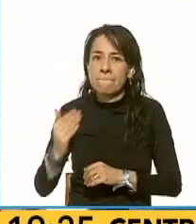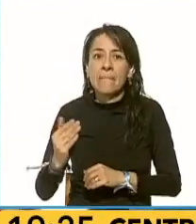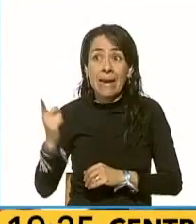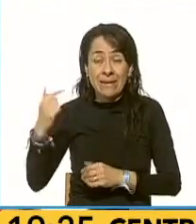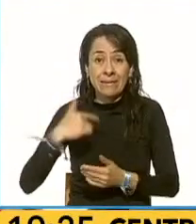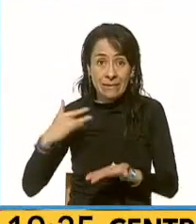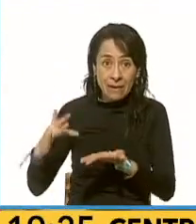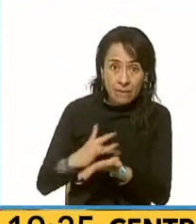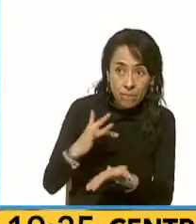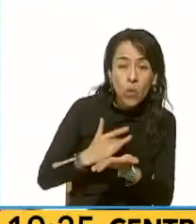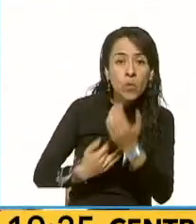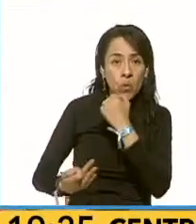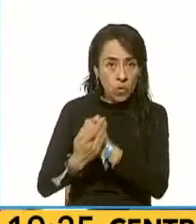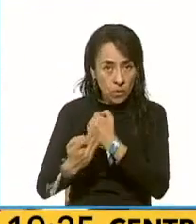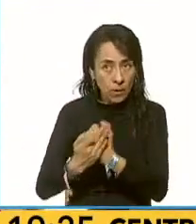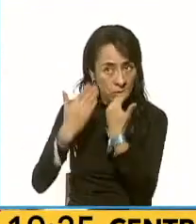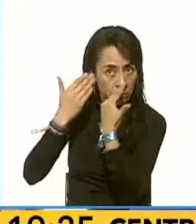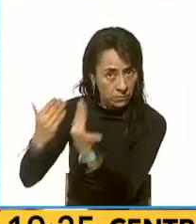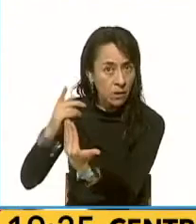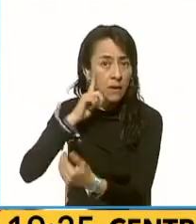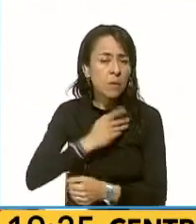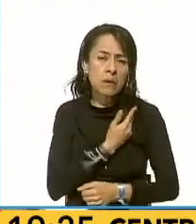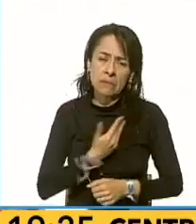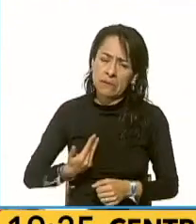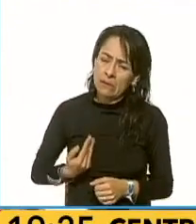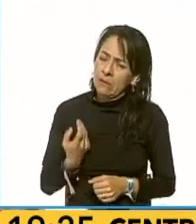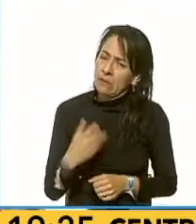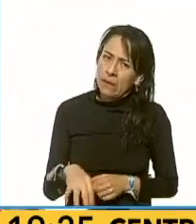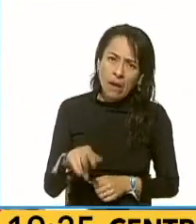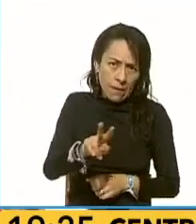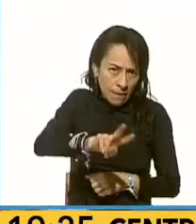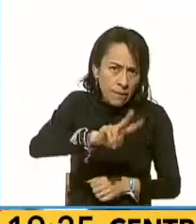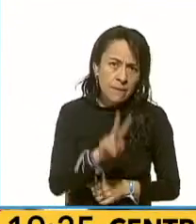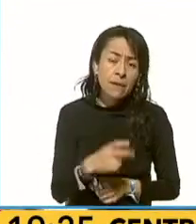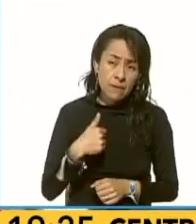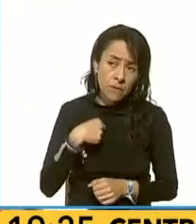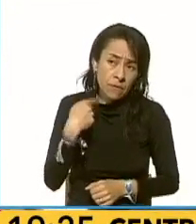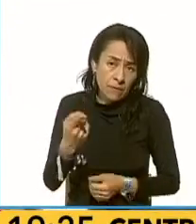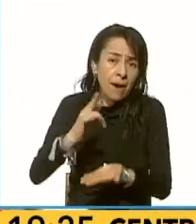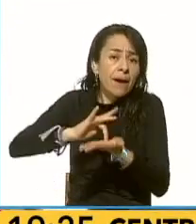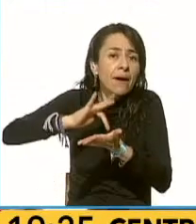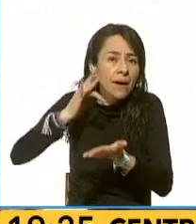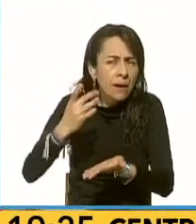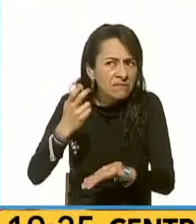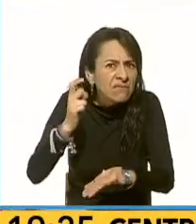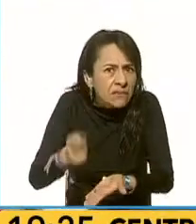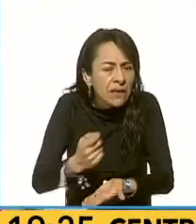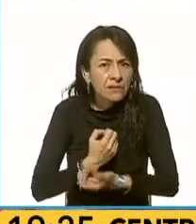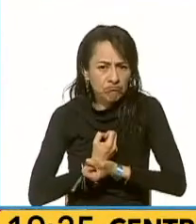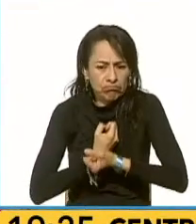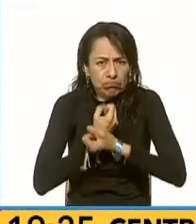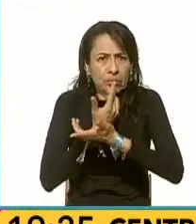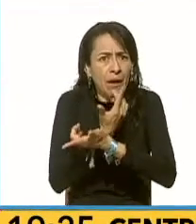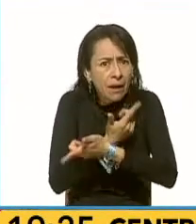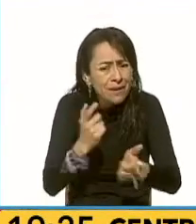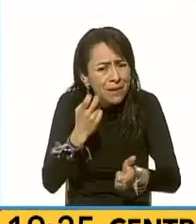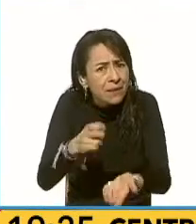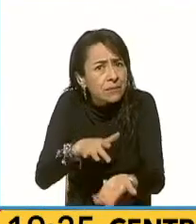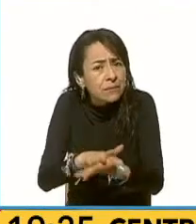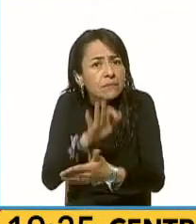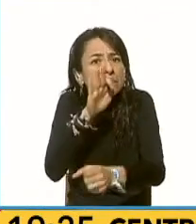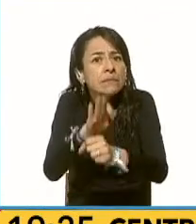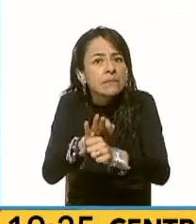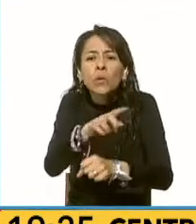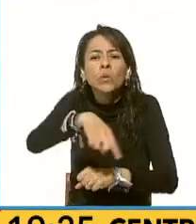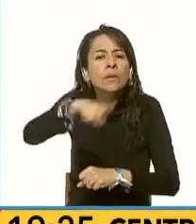agradezco mucho de la mandataria, porque además pues es una defensa a la libertad de expresión. Imagínate que